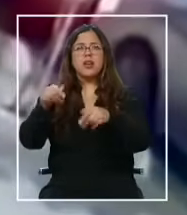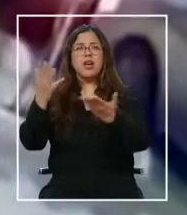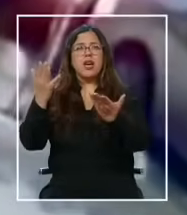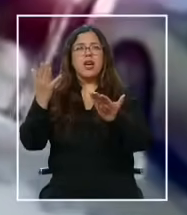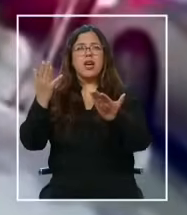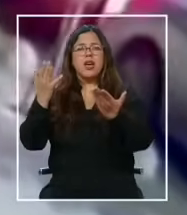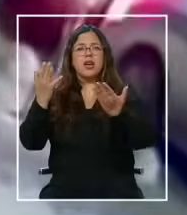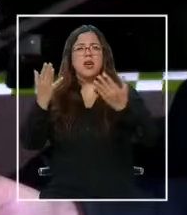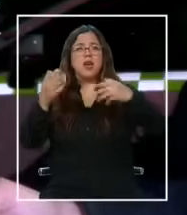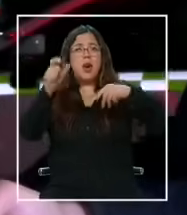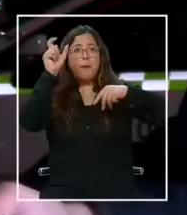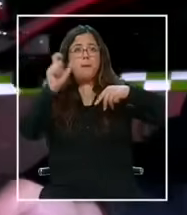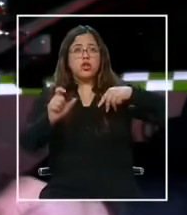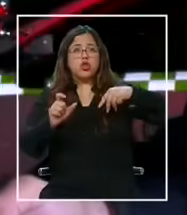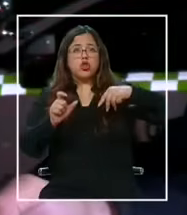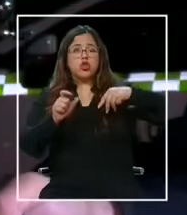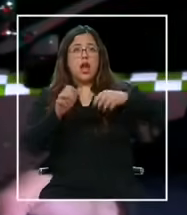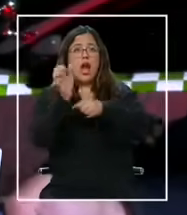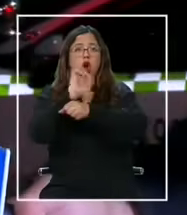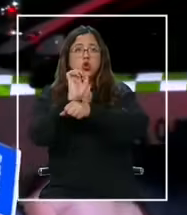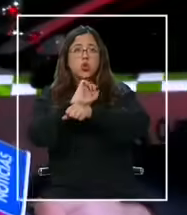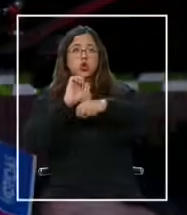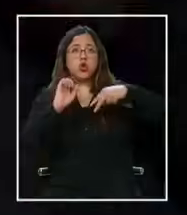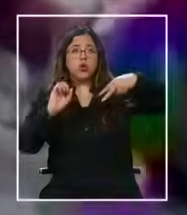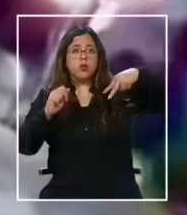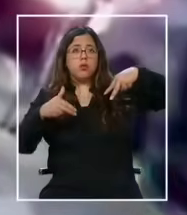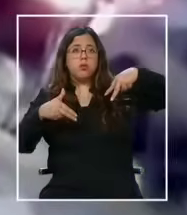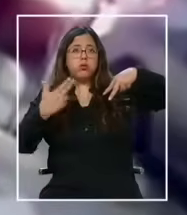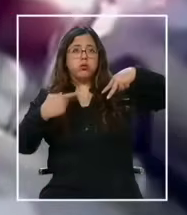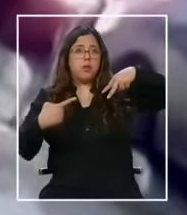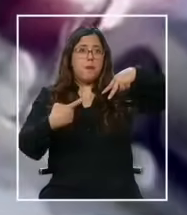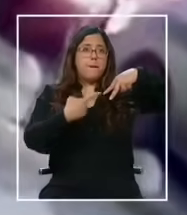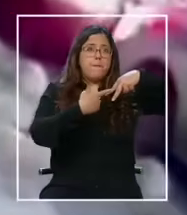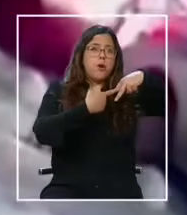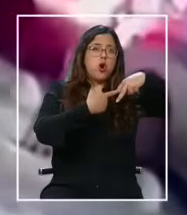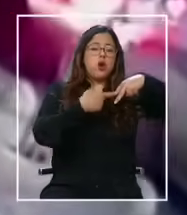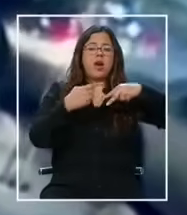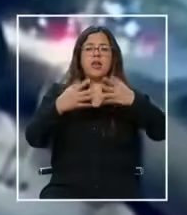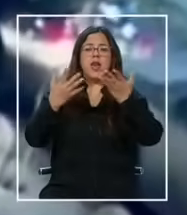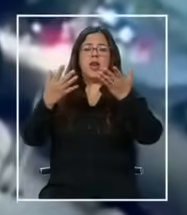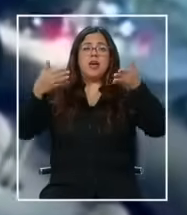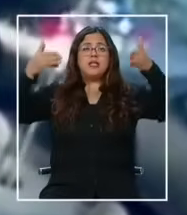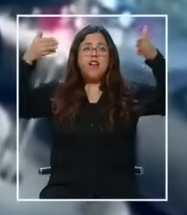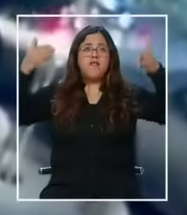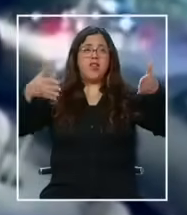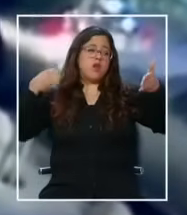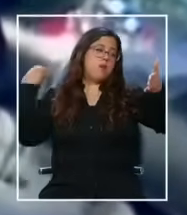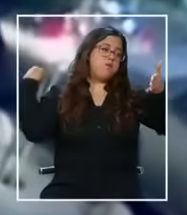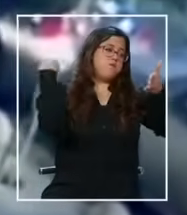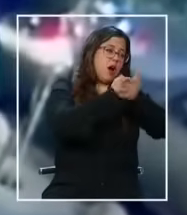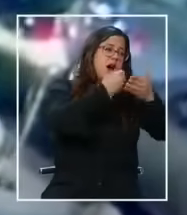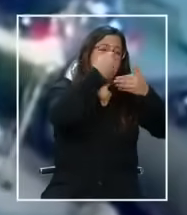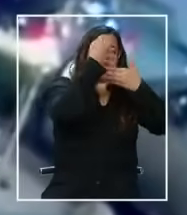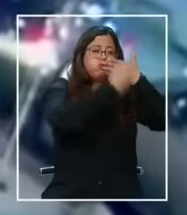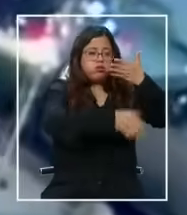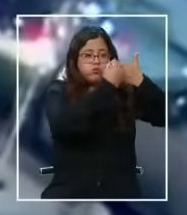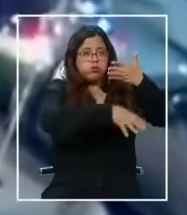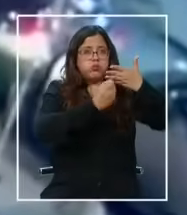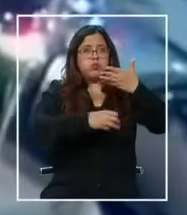en la zona inguinal del conductor del vehículo de la víctima quebraron los vidrios lo bajaron Entre